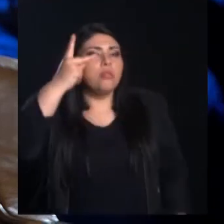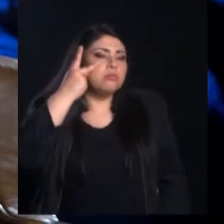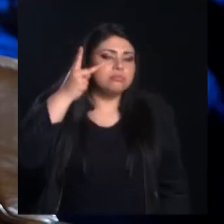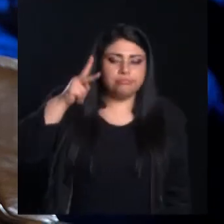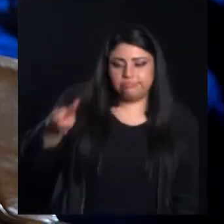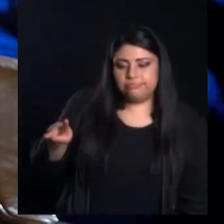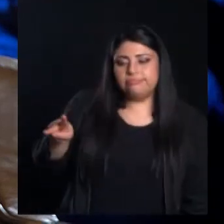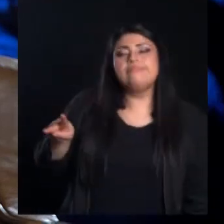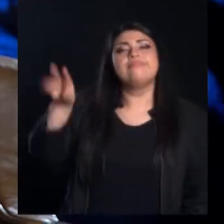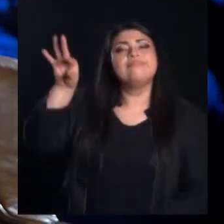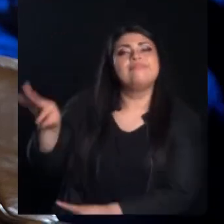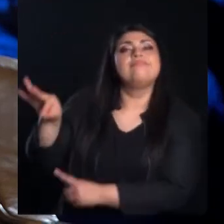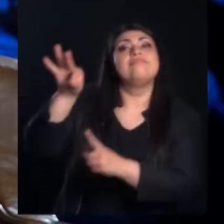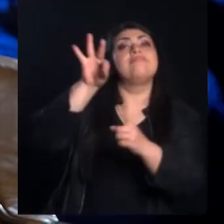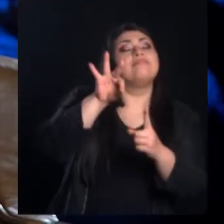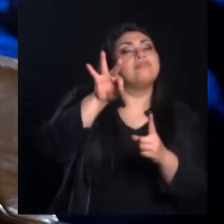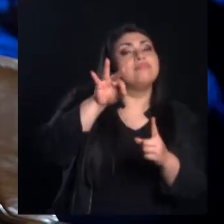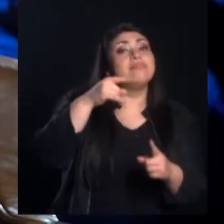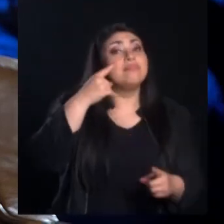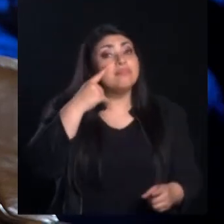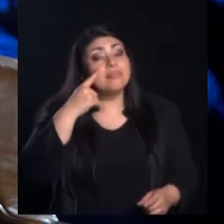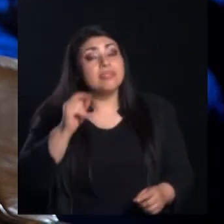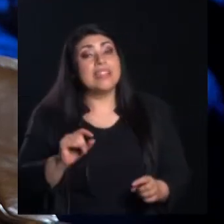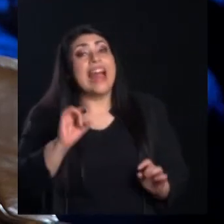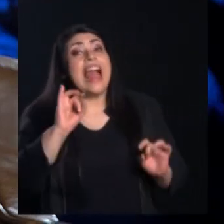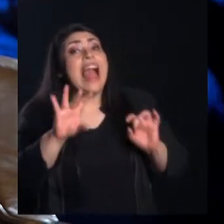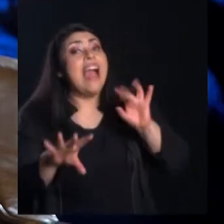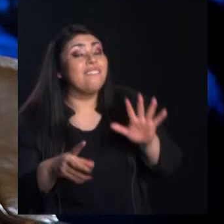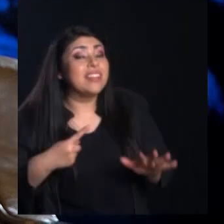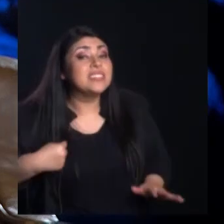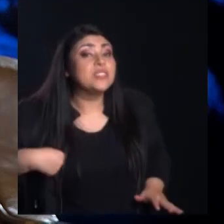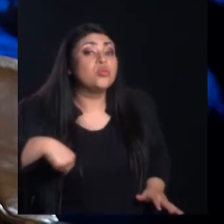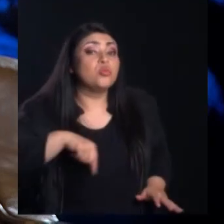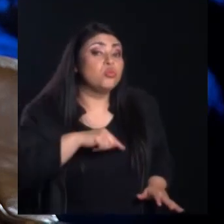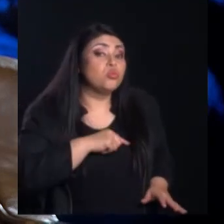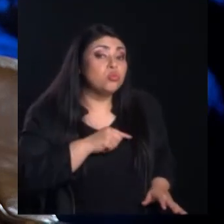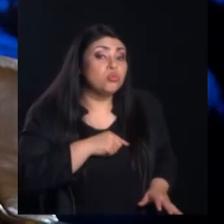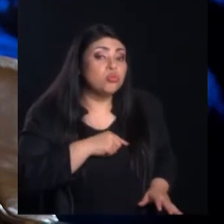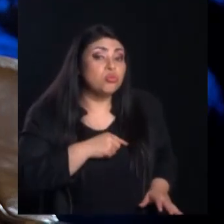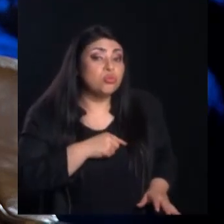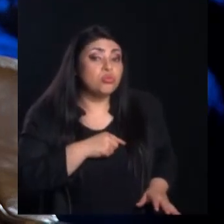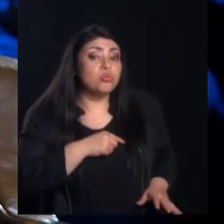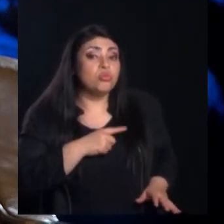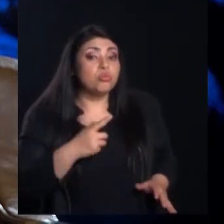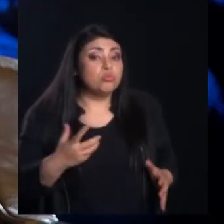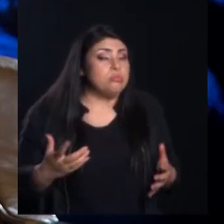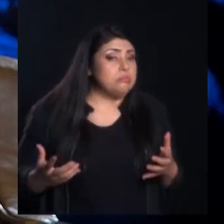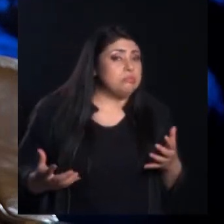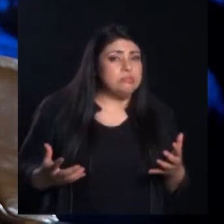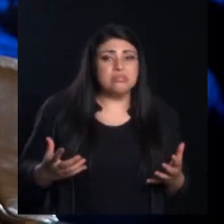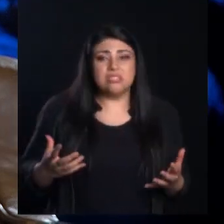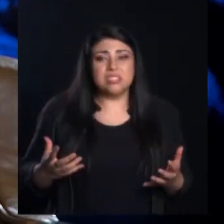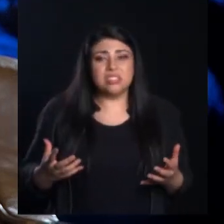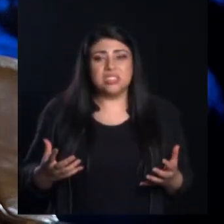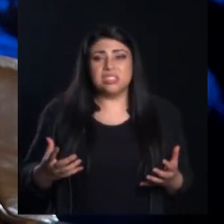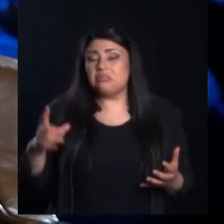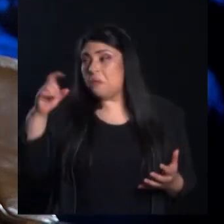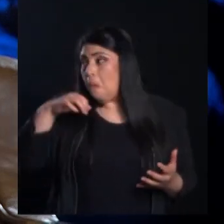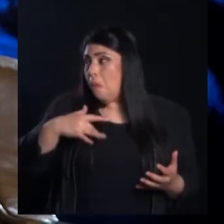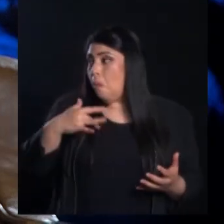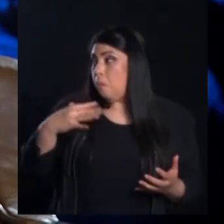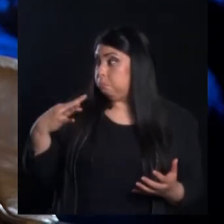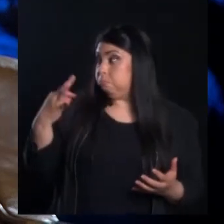entonces y muchas veces no nos sentimos como que los que están alrededor de nosotros nos tomarían en